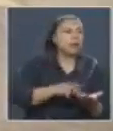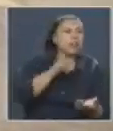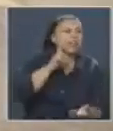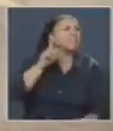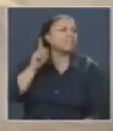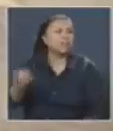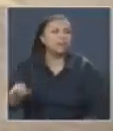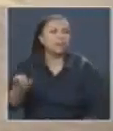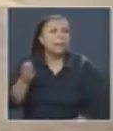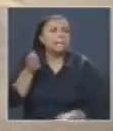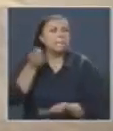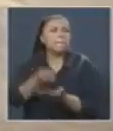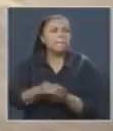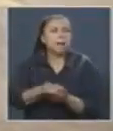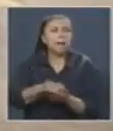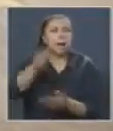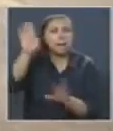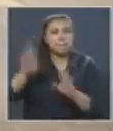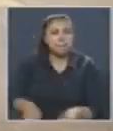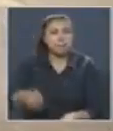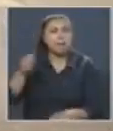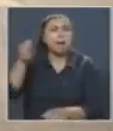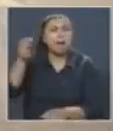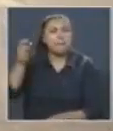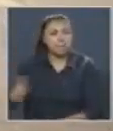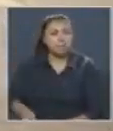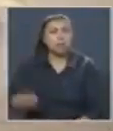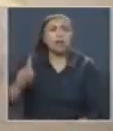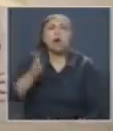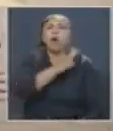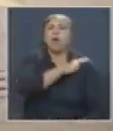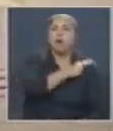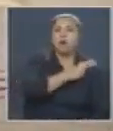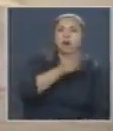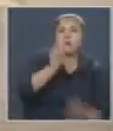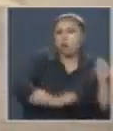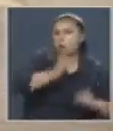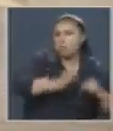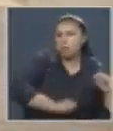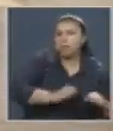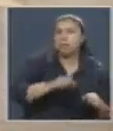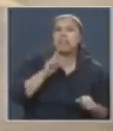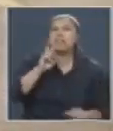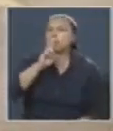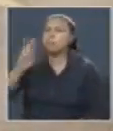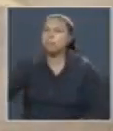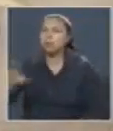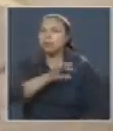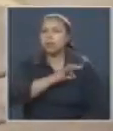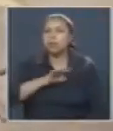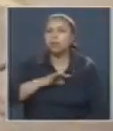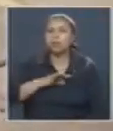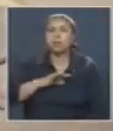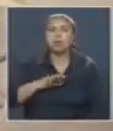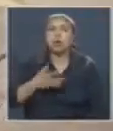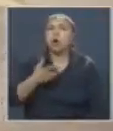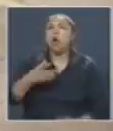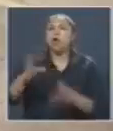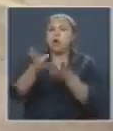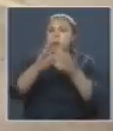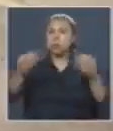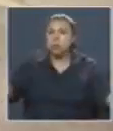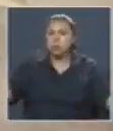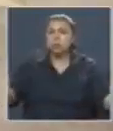trabajadores o lo va a entregar lo van a pagar su empleador que es lo que contesta el ministerio lo vamos a resolver en el debate congresal